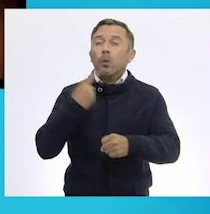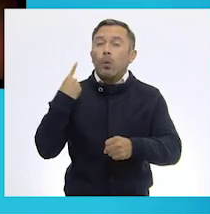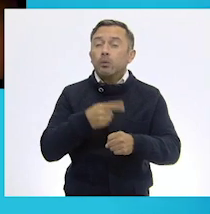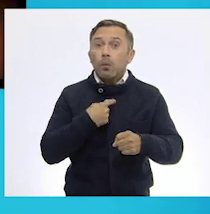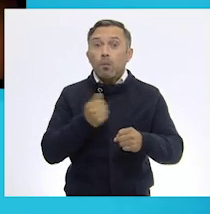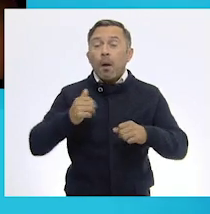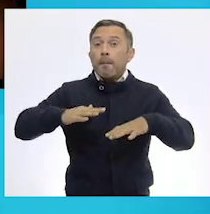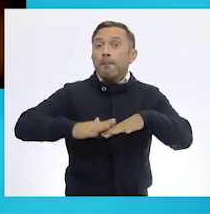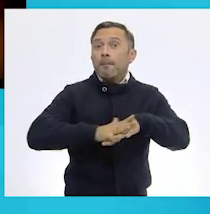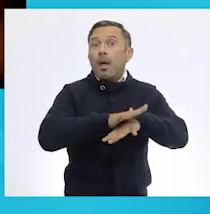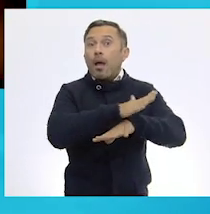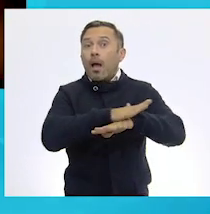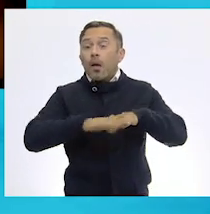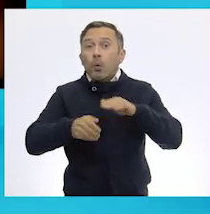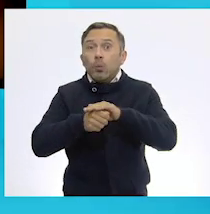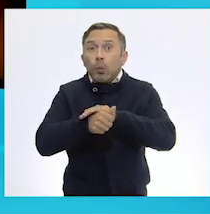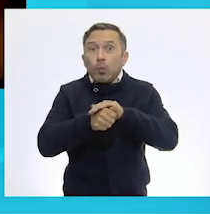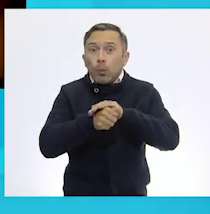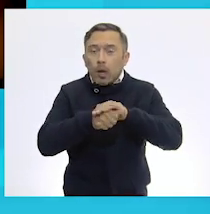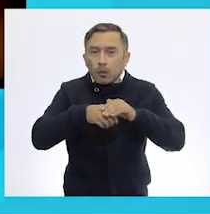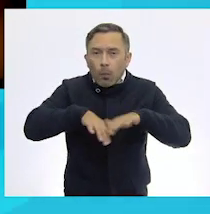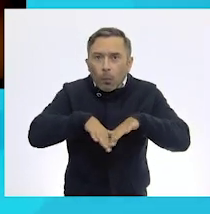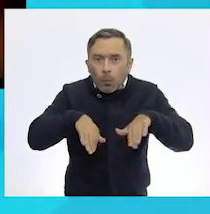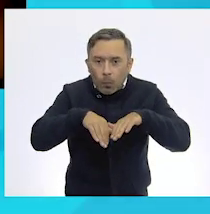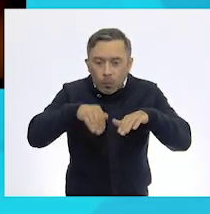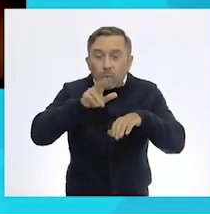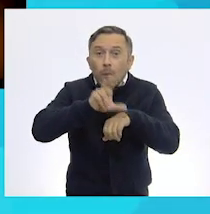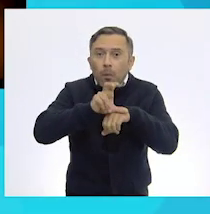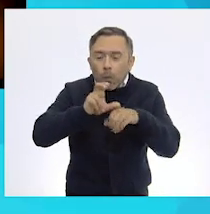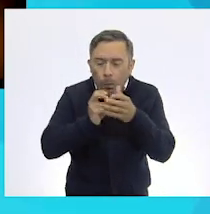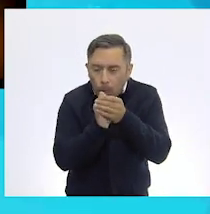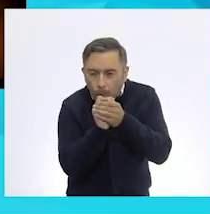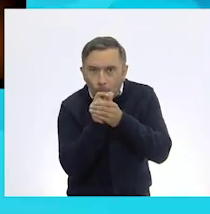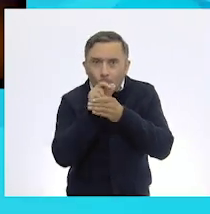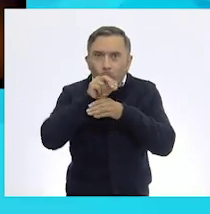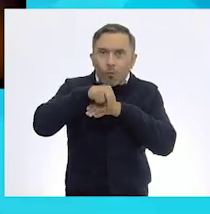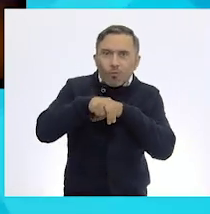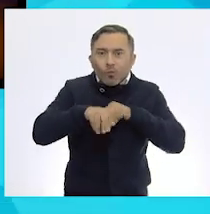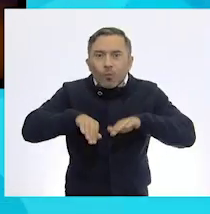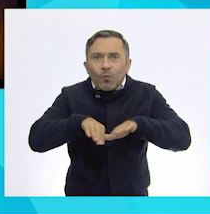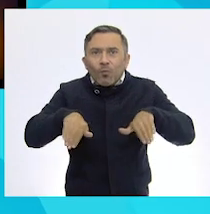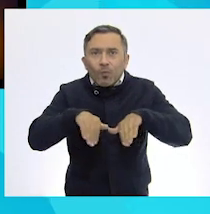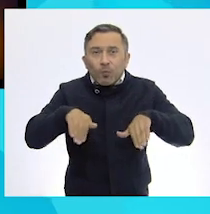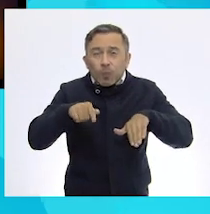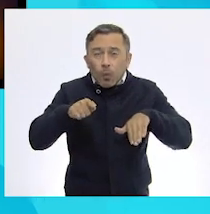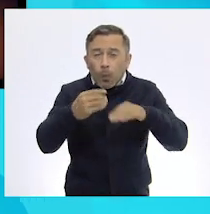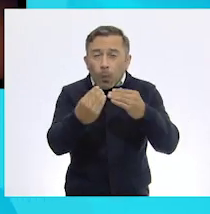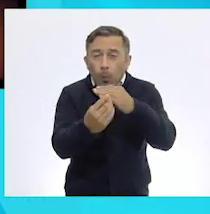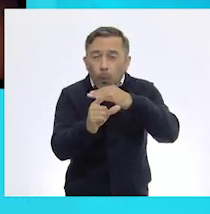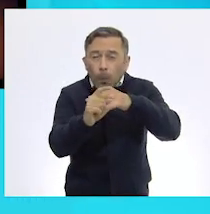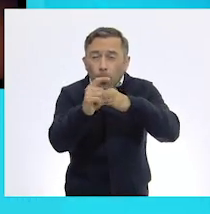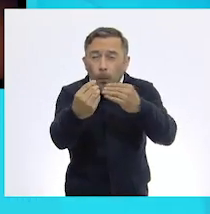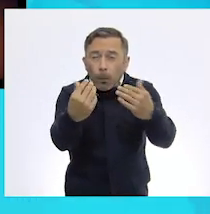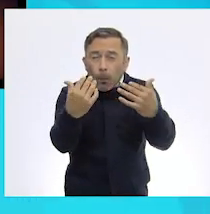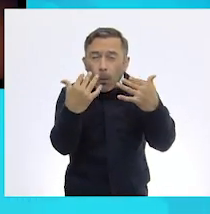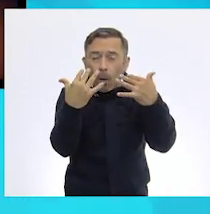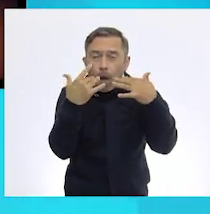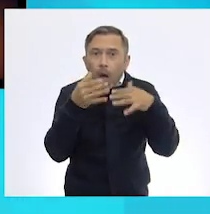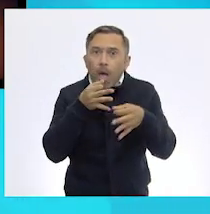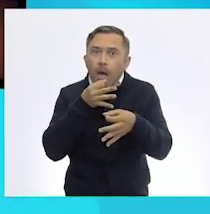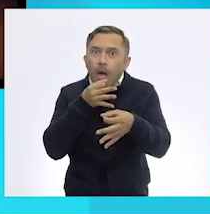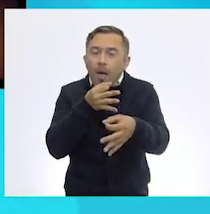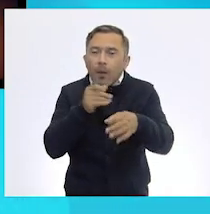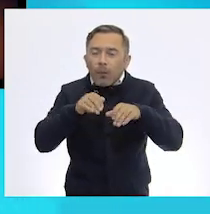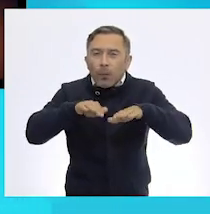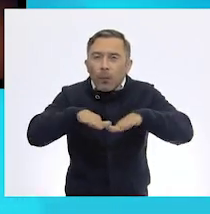la playa durante la noche y siguen la luz de la luna para llegar al océano. Pero actualmente las luces